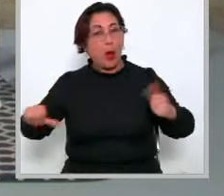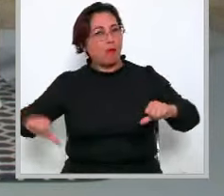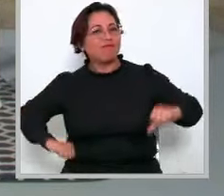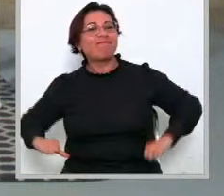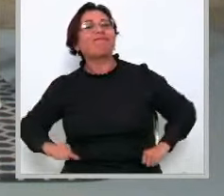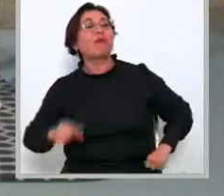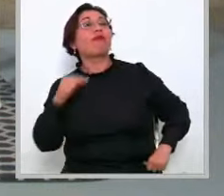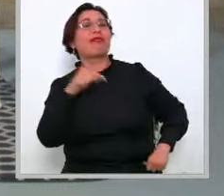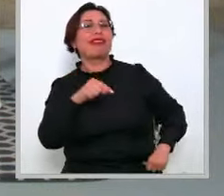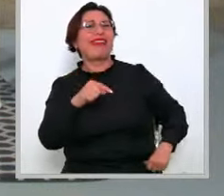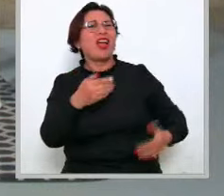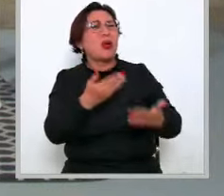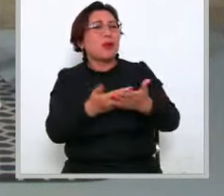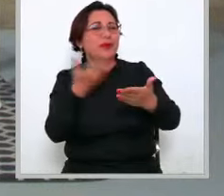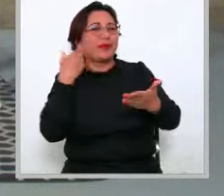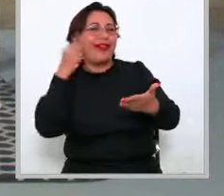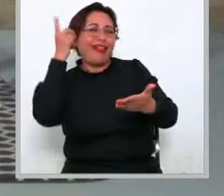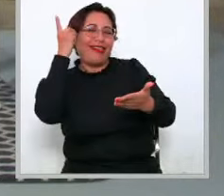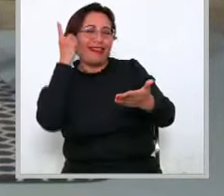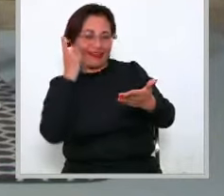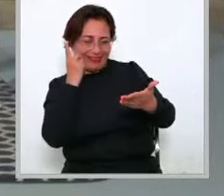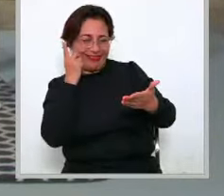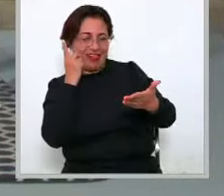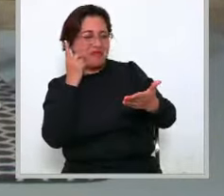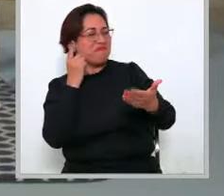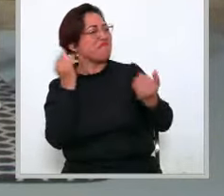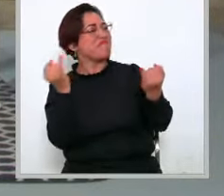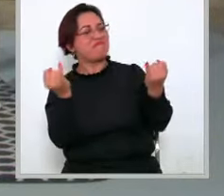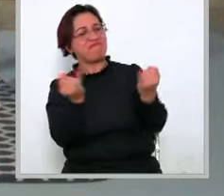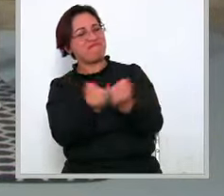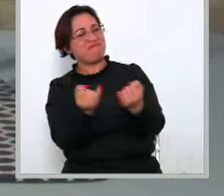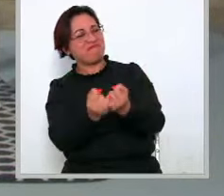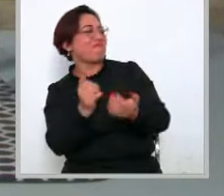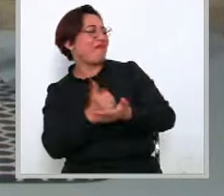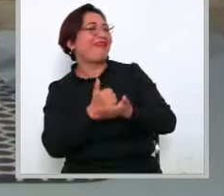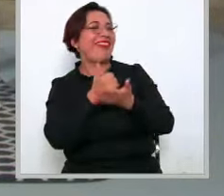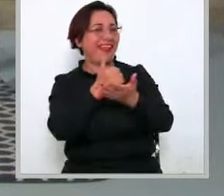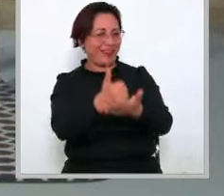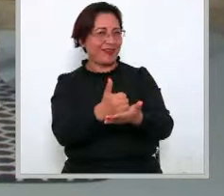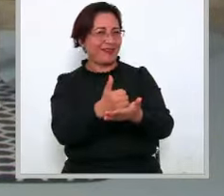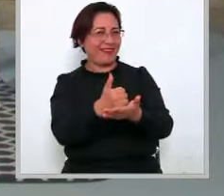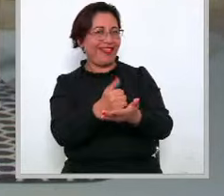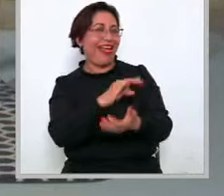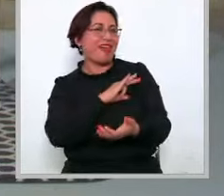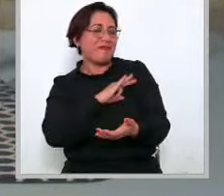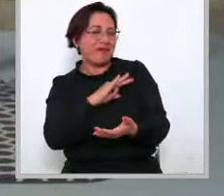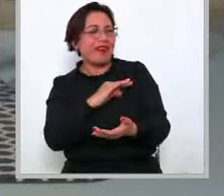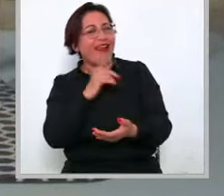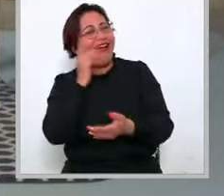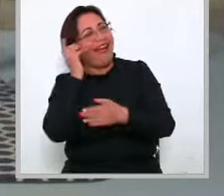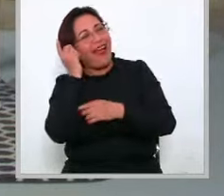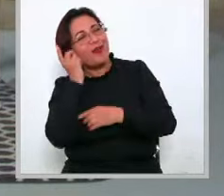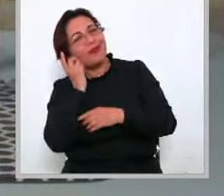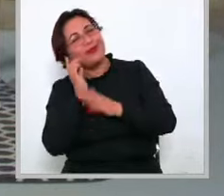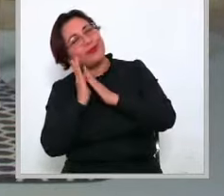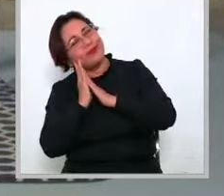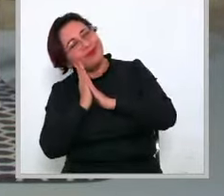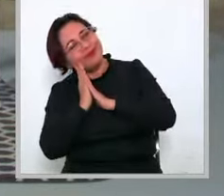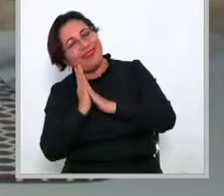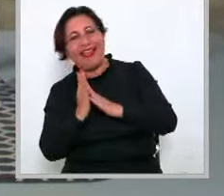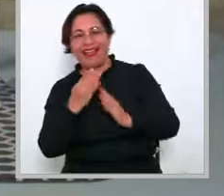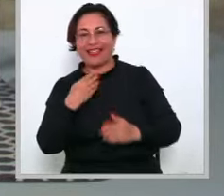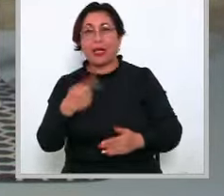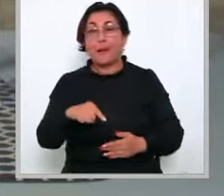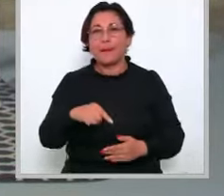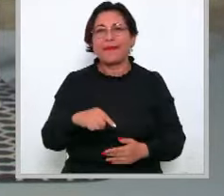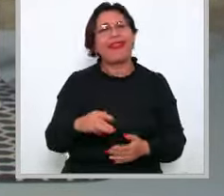créanme, ayuda muchísimo. Le agradecemos igual bastante, directora de delegaciones del sistema DIF Oaxaca, Paola Figueroa Jiménez, por esta